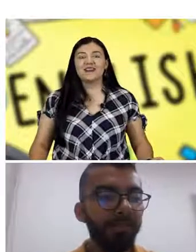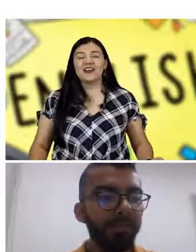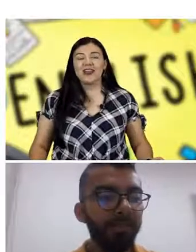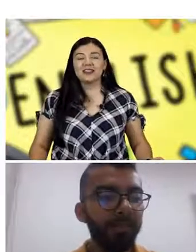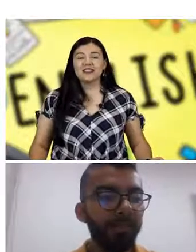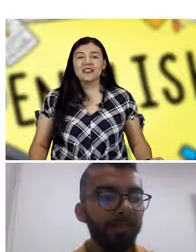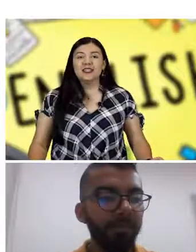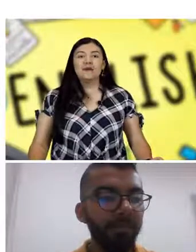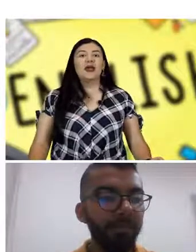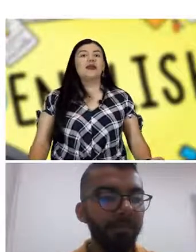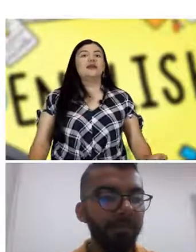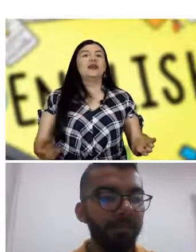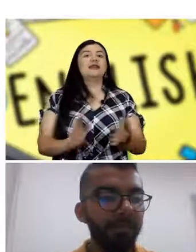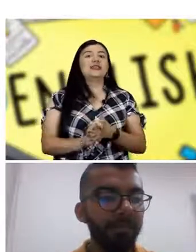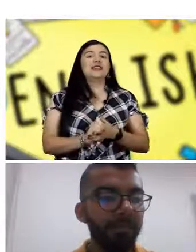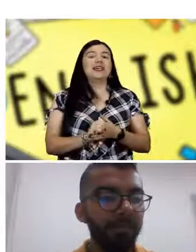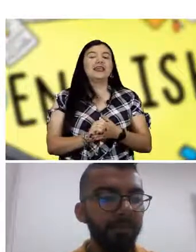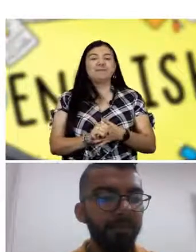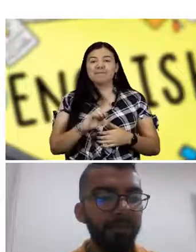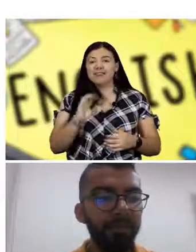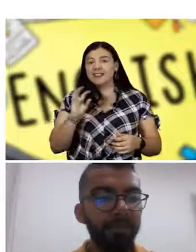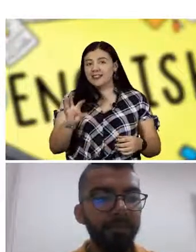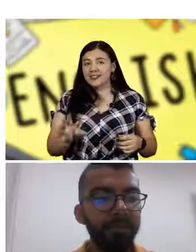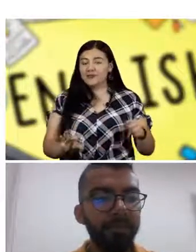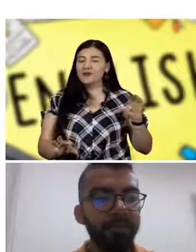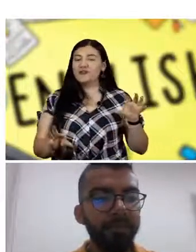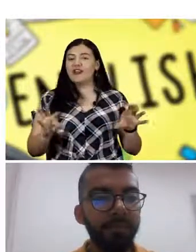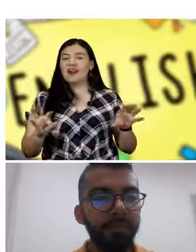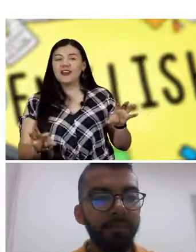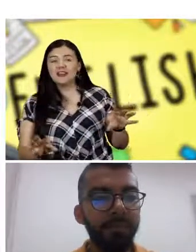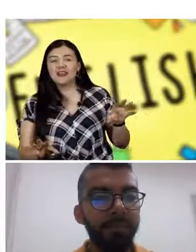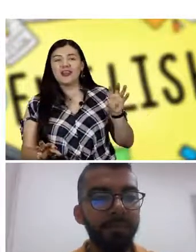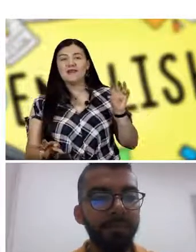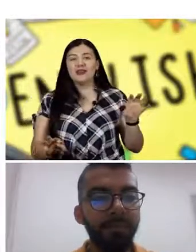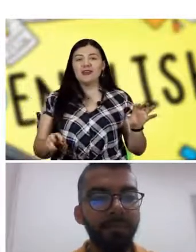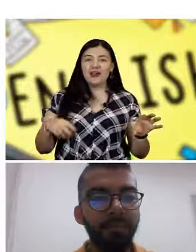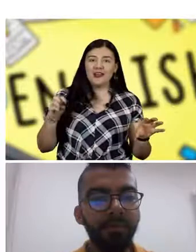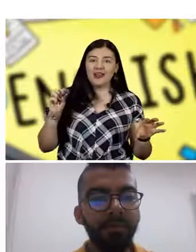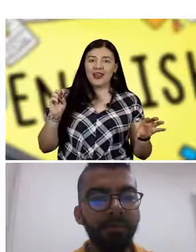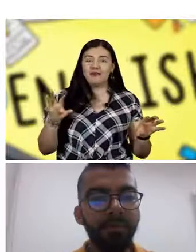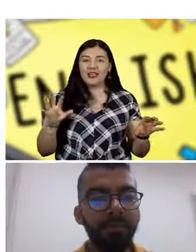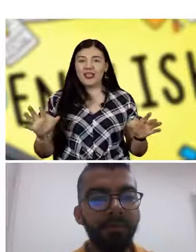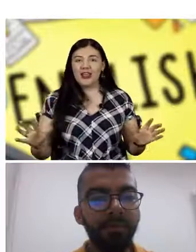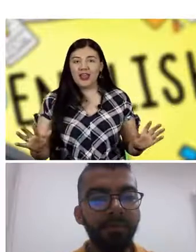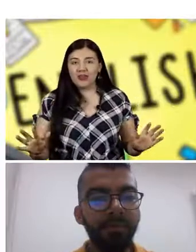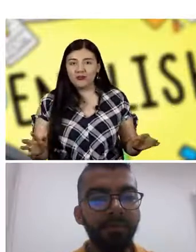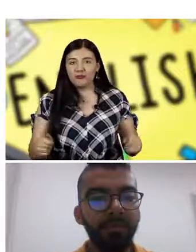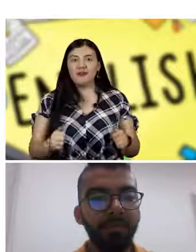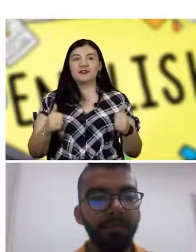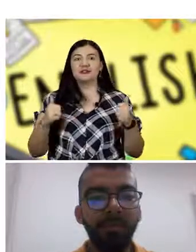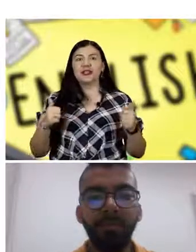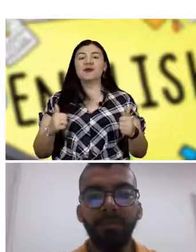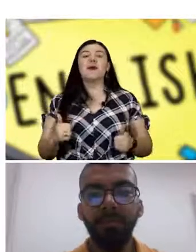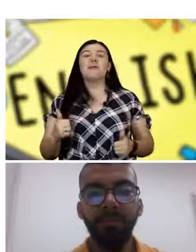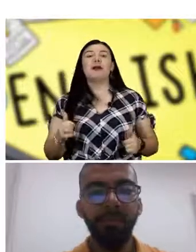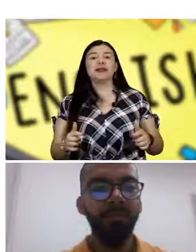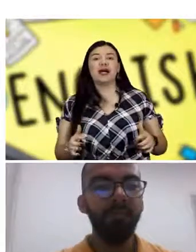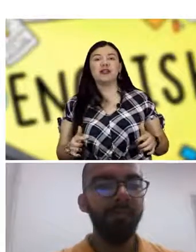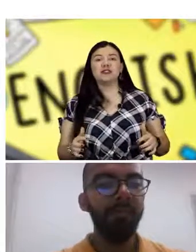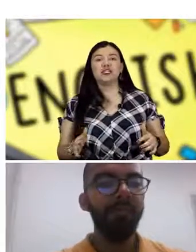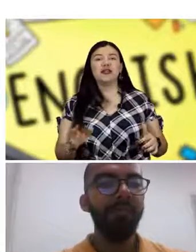Jimena, correct. Bueno, tenemos aquí un debate entre Jimena, Emily y Diego. Vamos